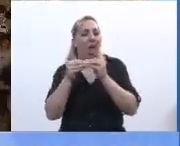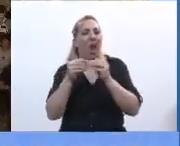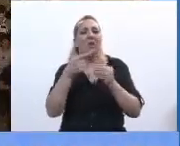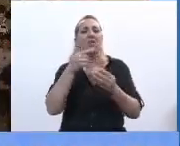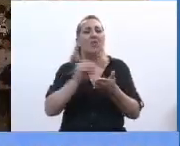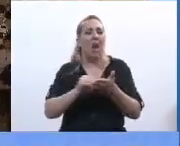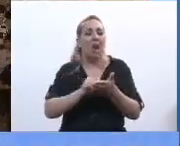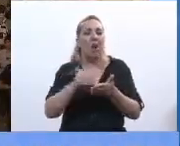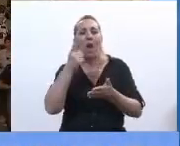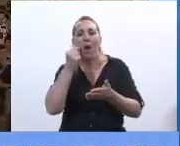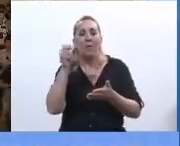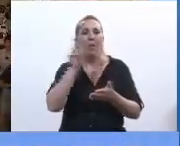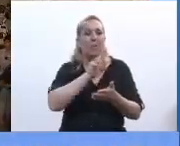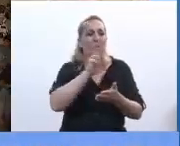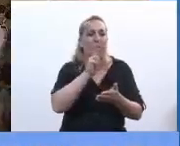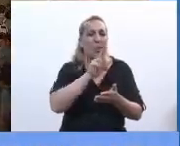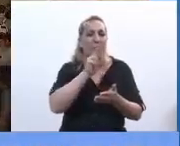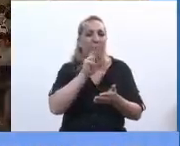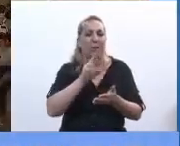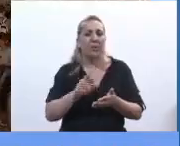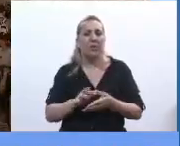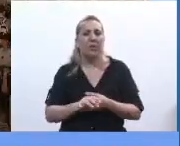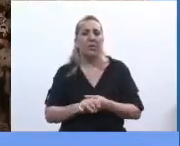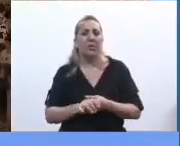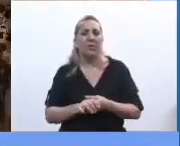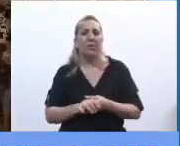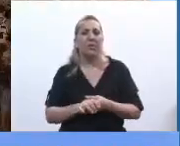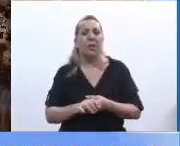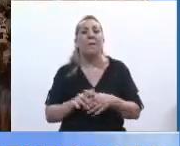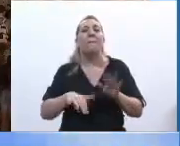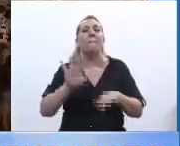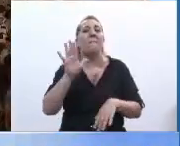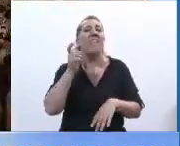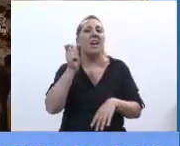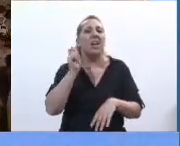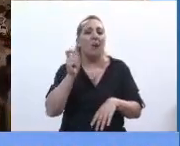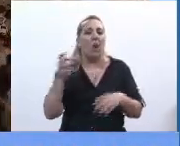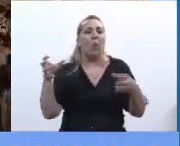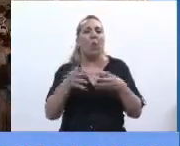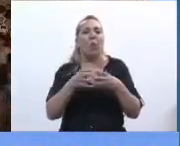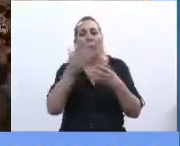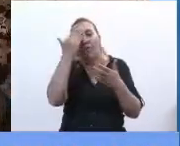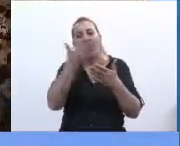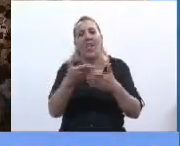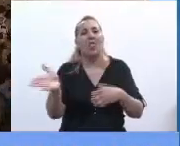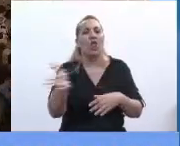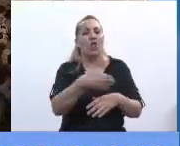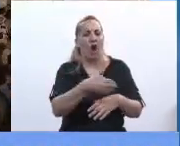y senadores fundamentalmente del bloque del frente de todos